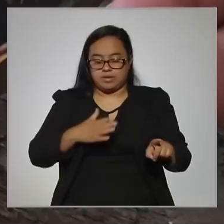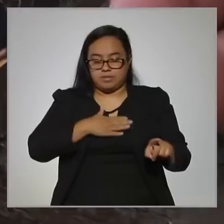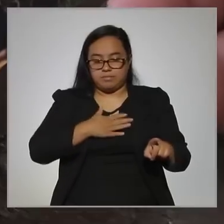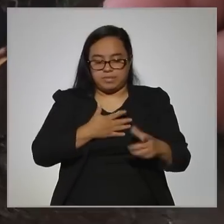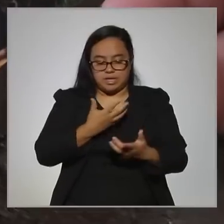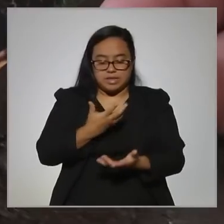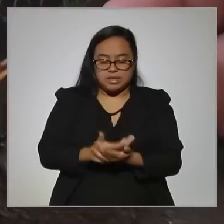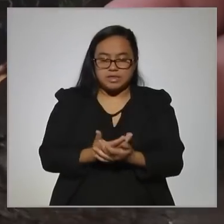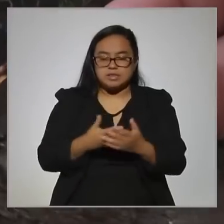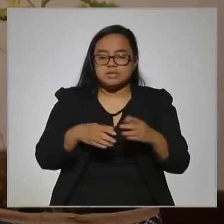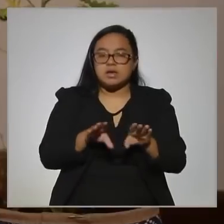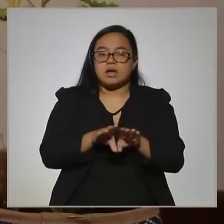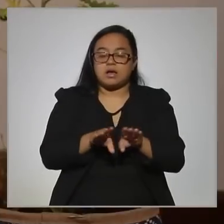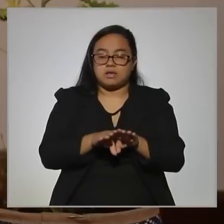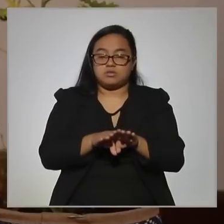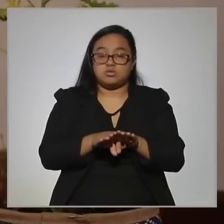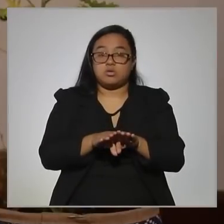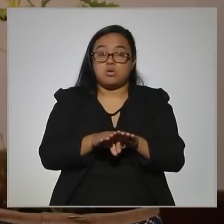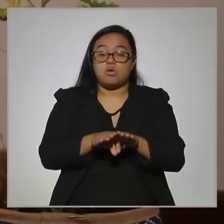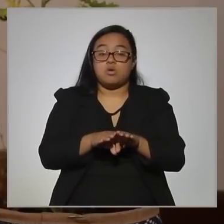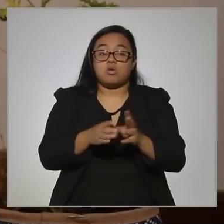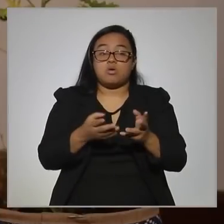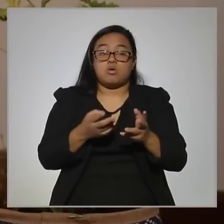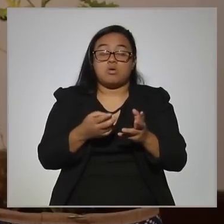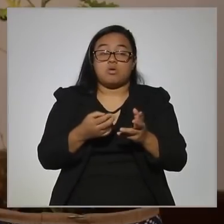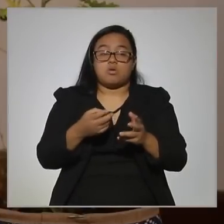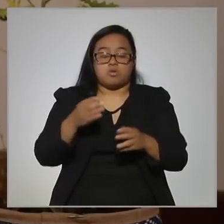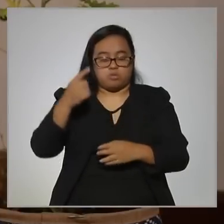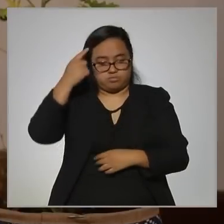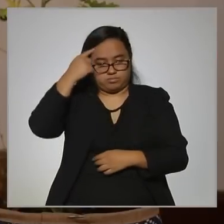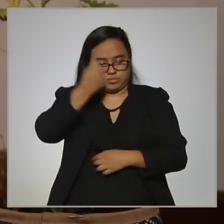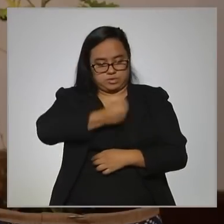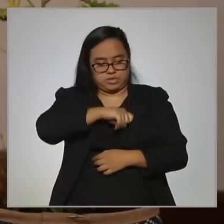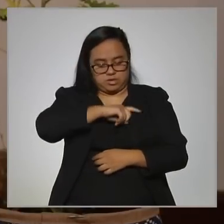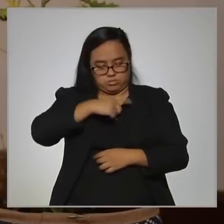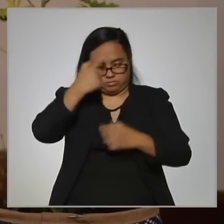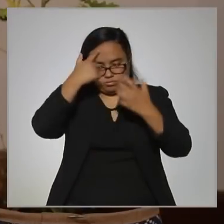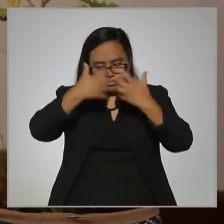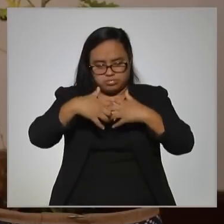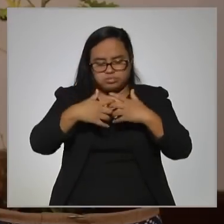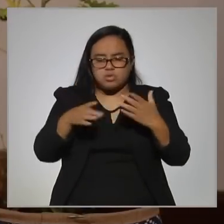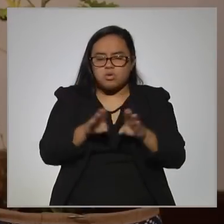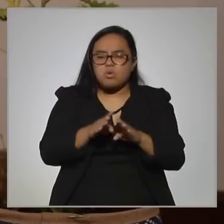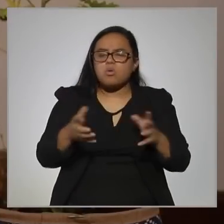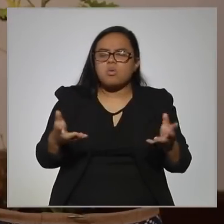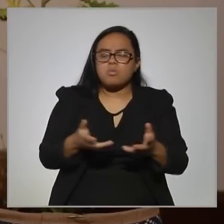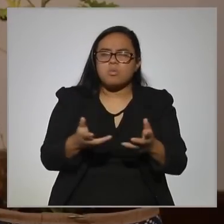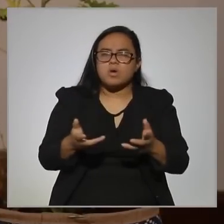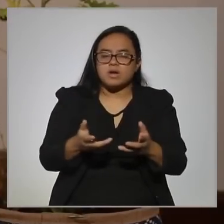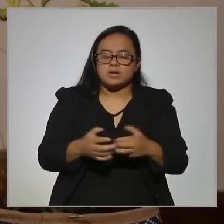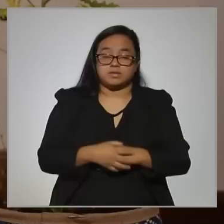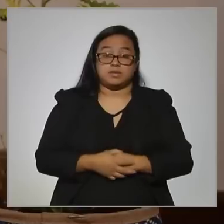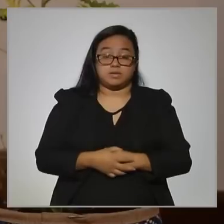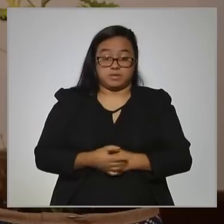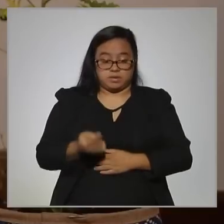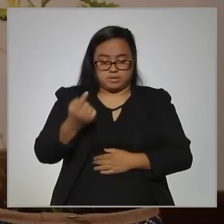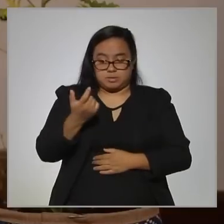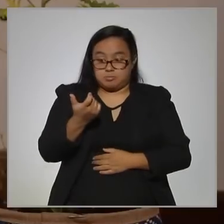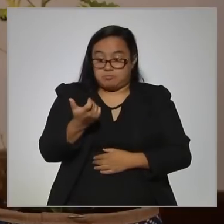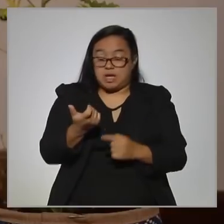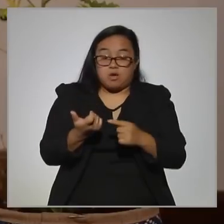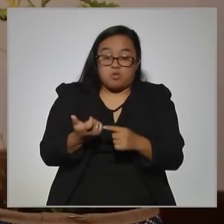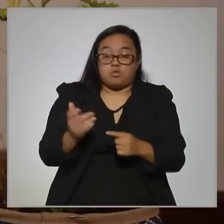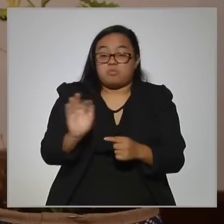de descanso, de cómo debería ser nuestra salud mental, de cómo debería ser nuestra